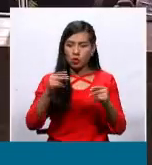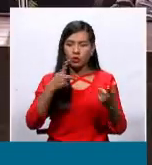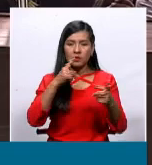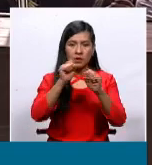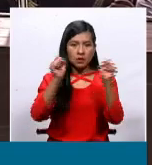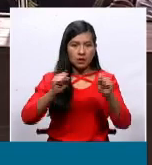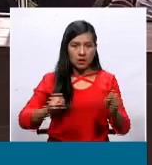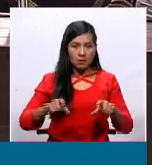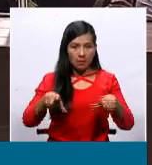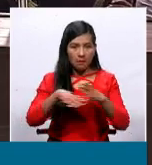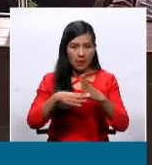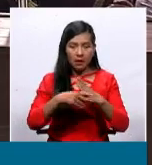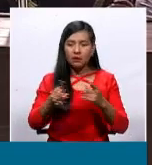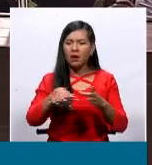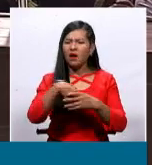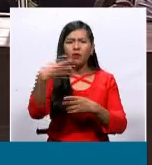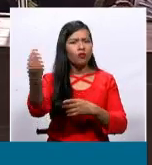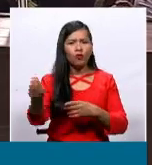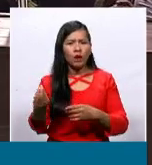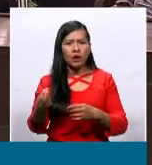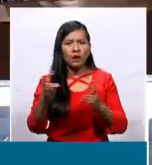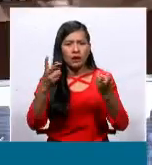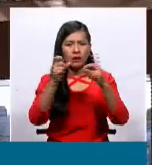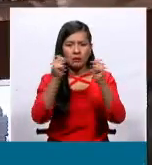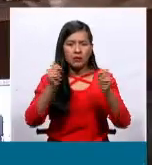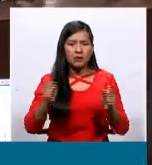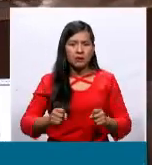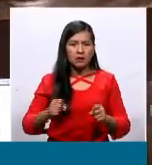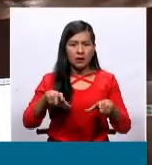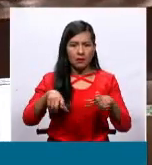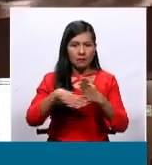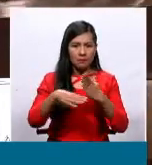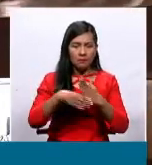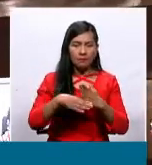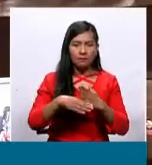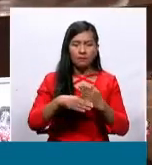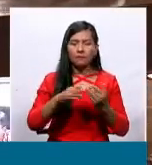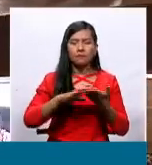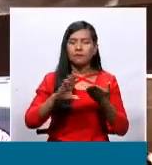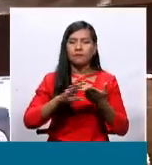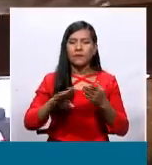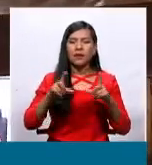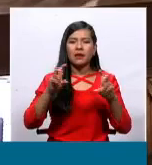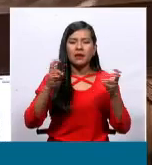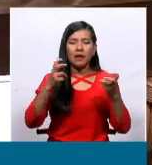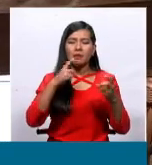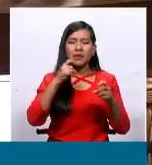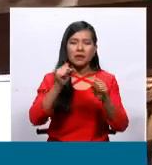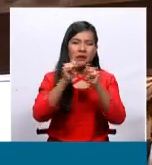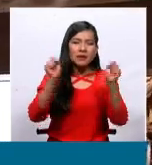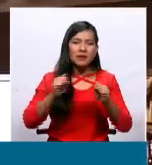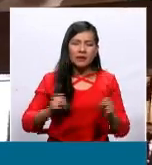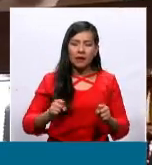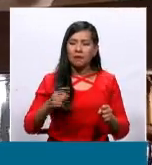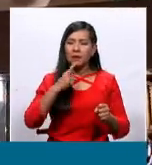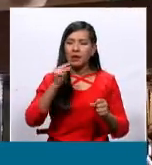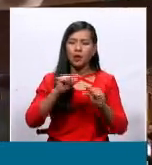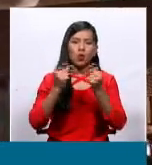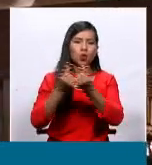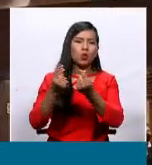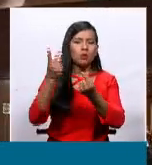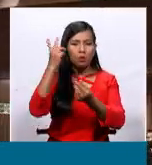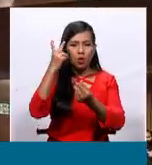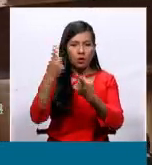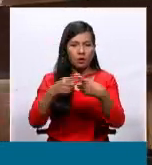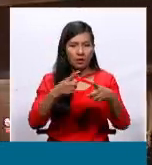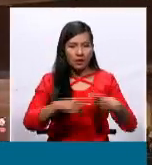partidos, está por fuera del sistema de partidos, entonces esa oposición, ojo, no juega dentro del margen de